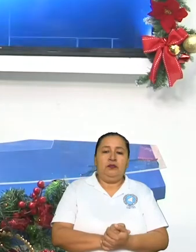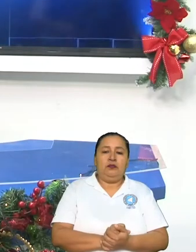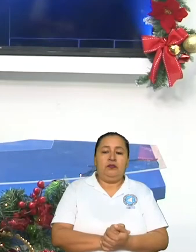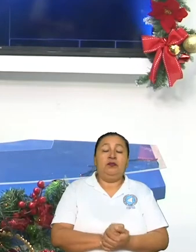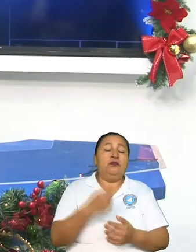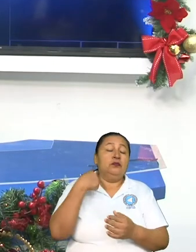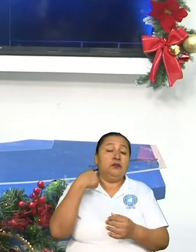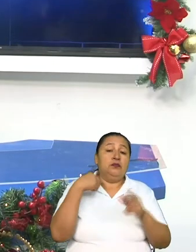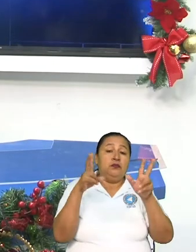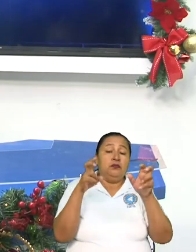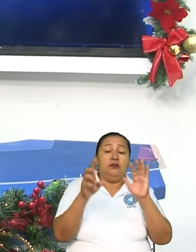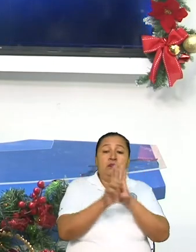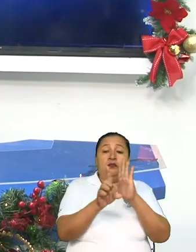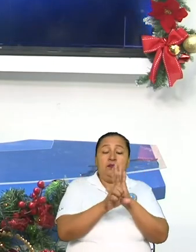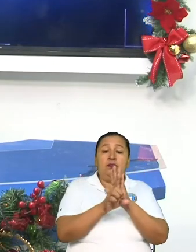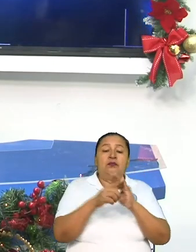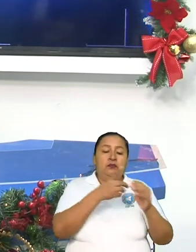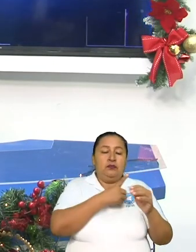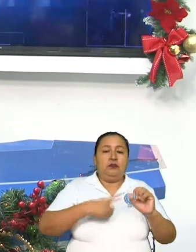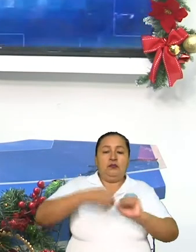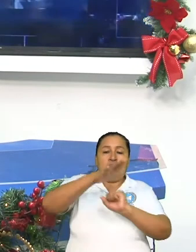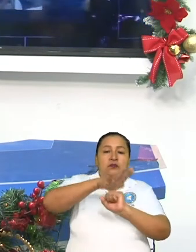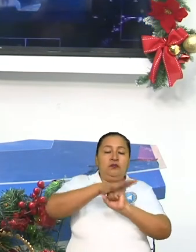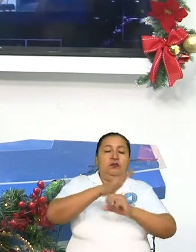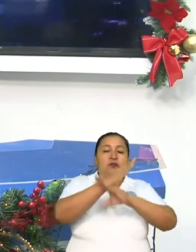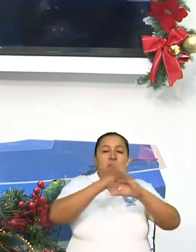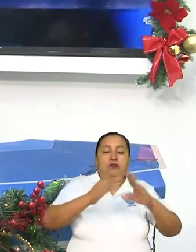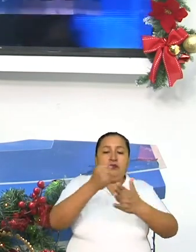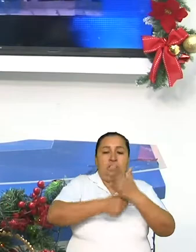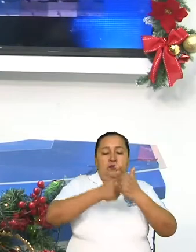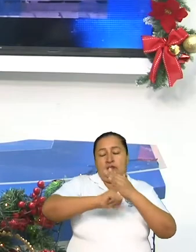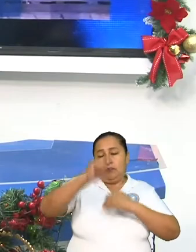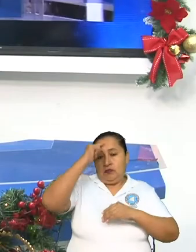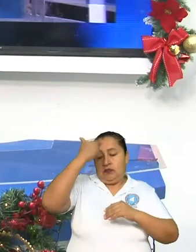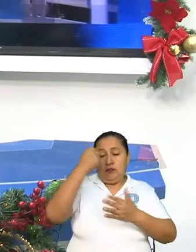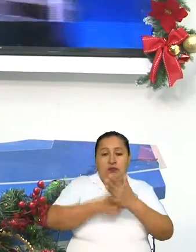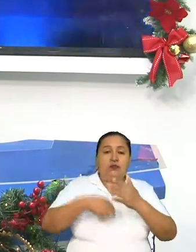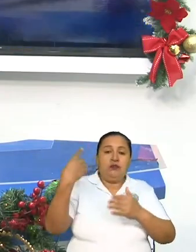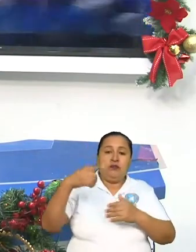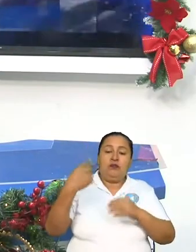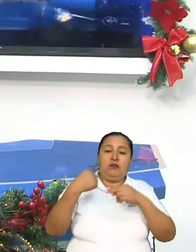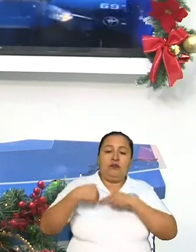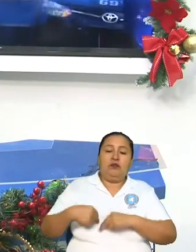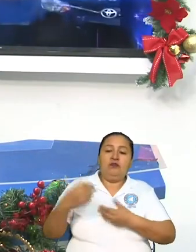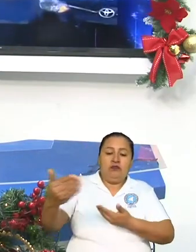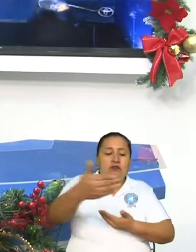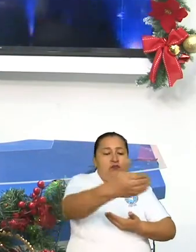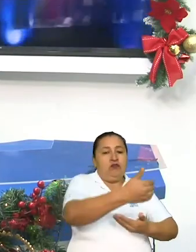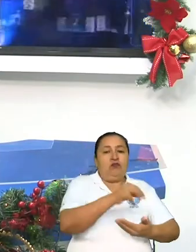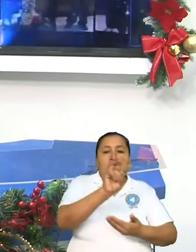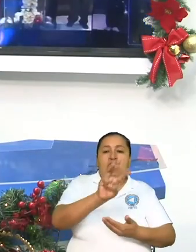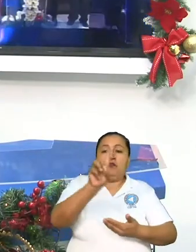Y siempre en temas legislativos, diputados de la Comisión de Paz, Defensa, Gobernación y Derechos Humanos recopilan más de